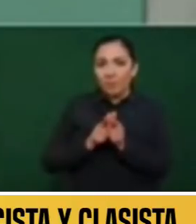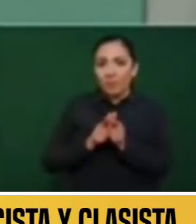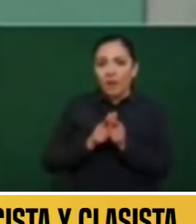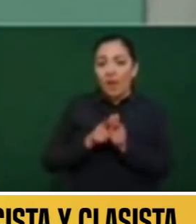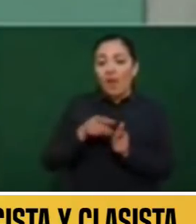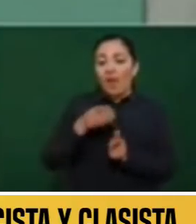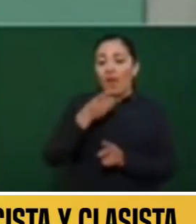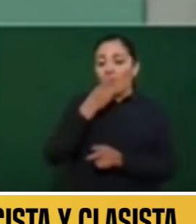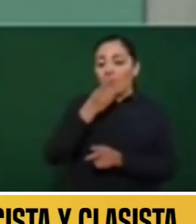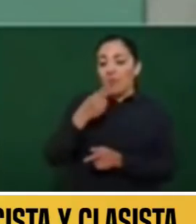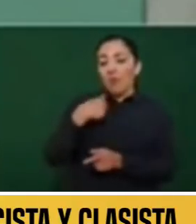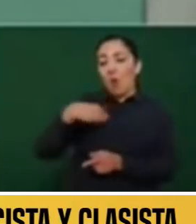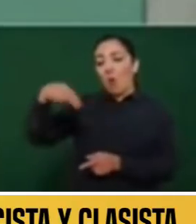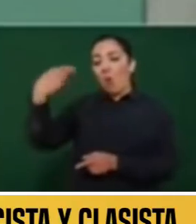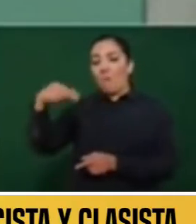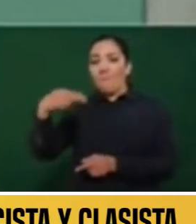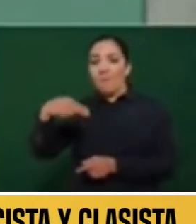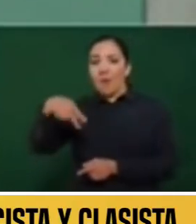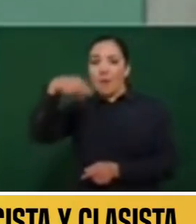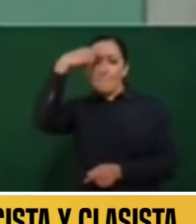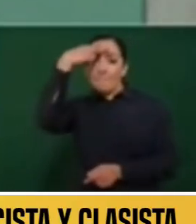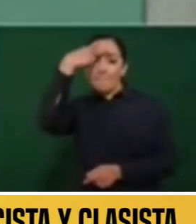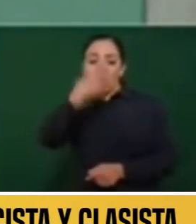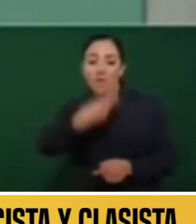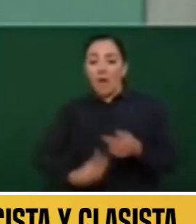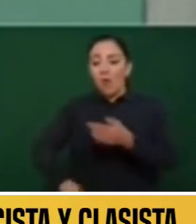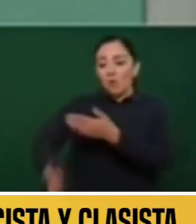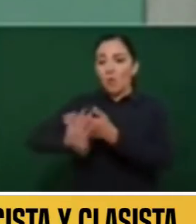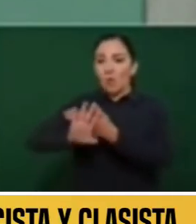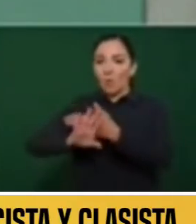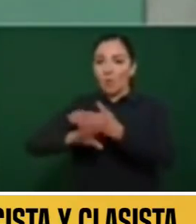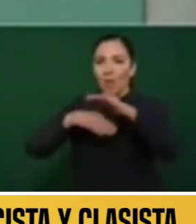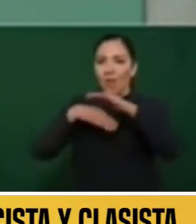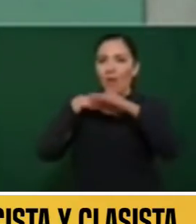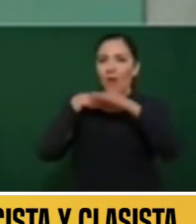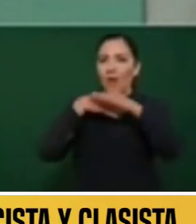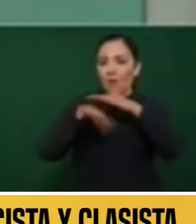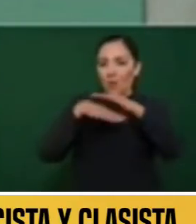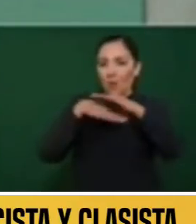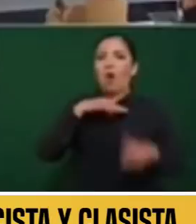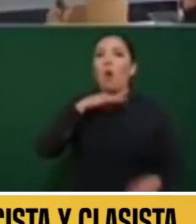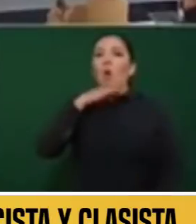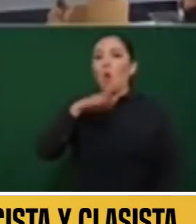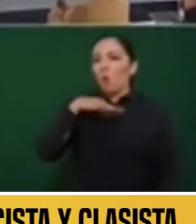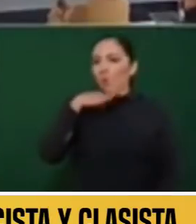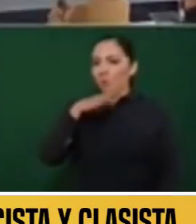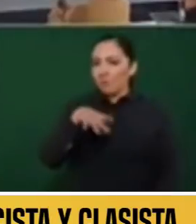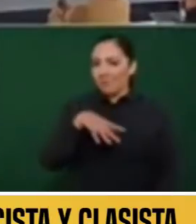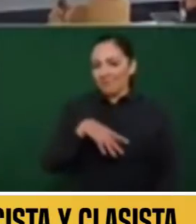llamar Mexicanos en Contra de la Corrupción. Imagínense.